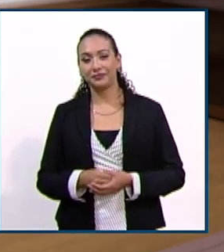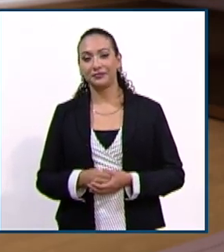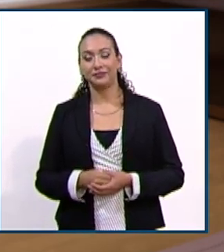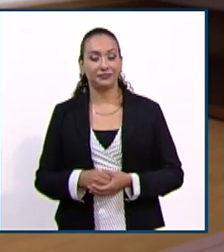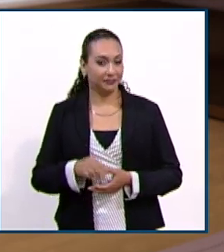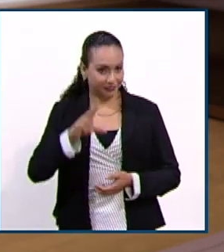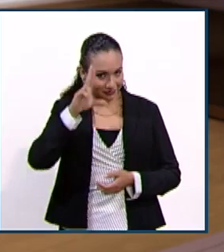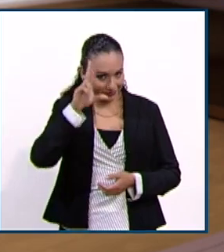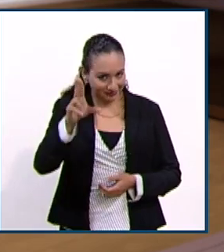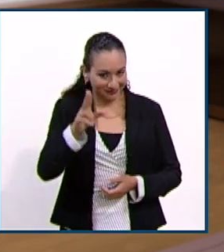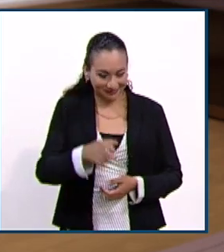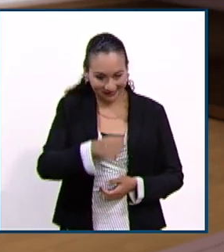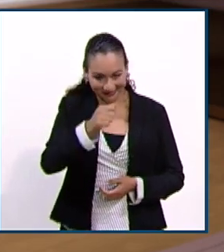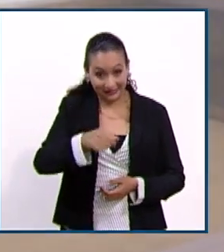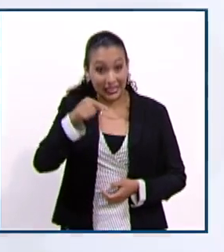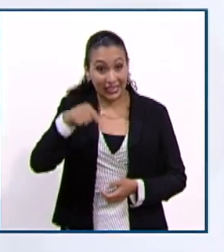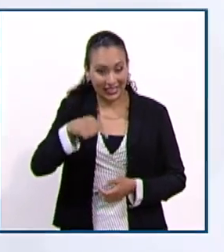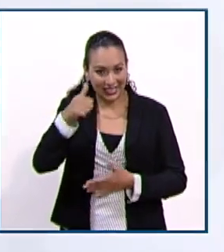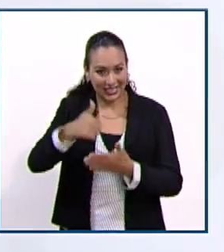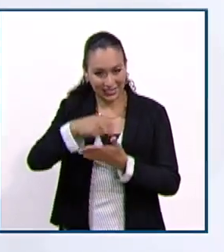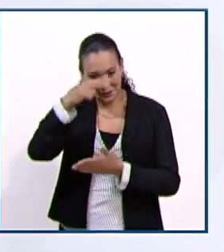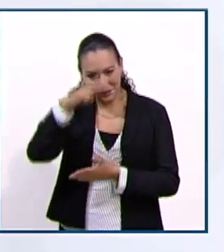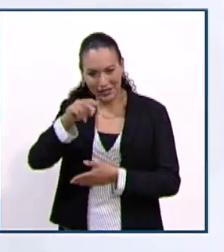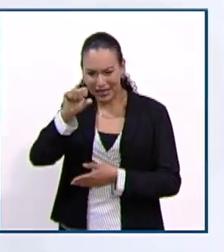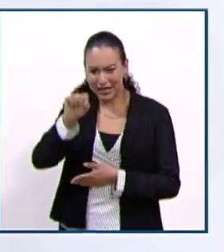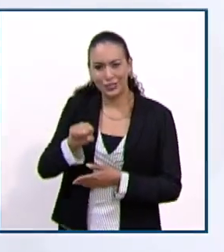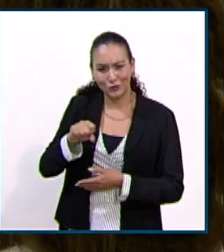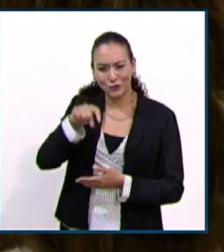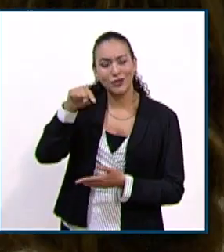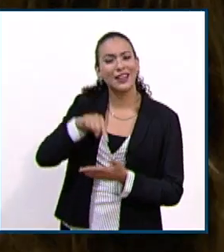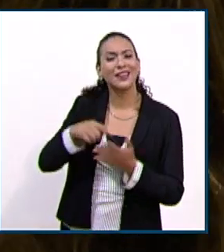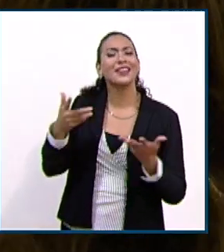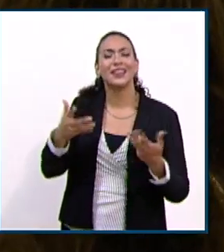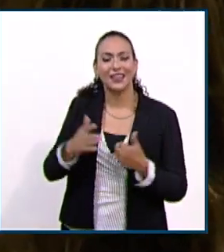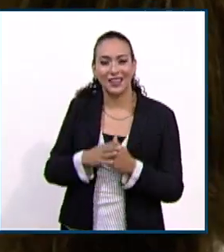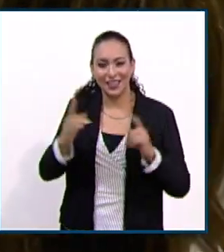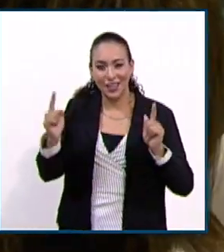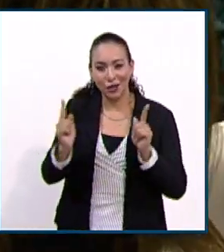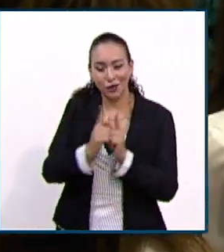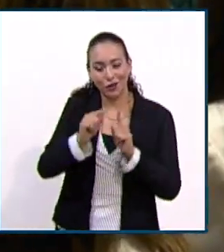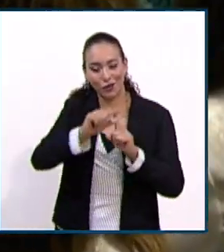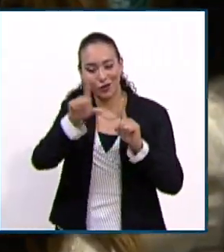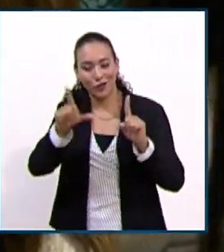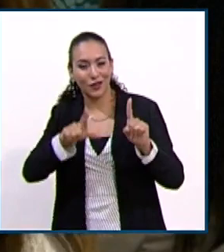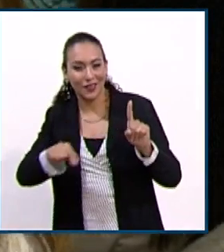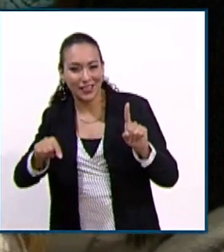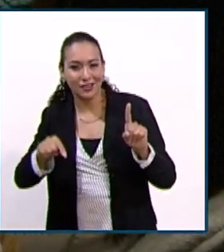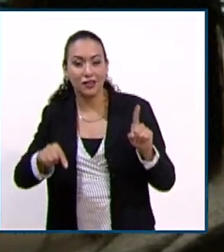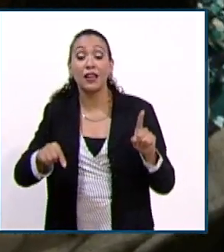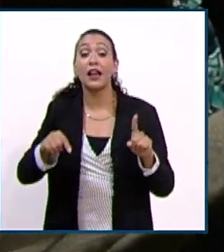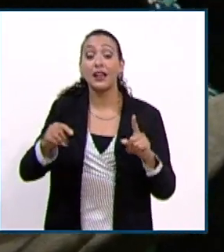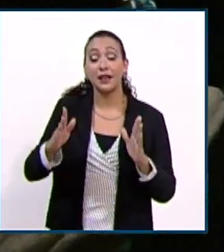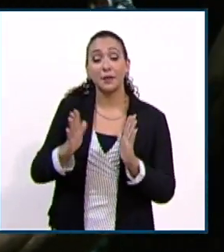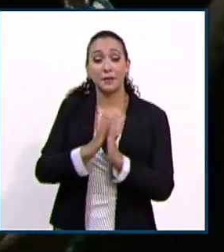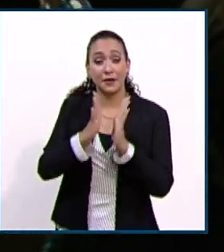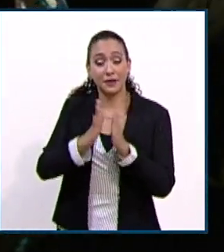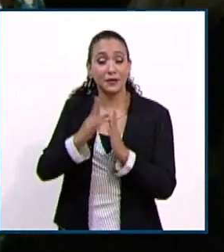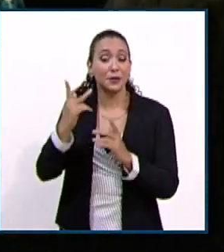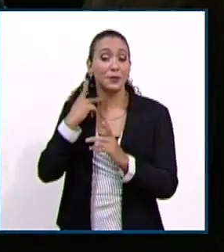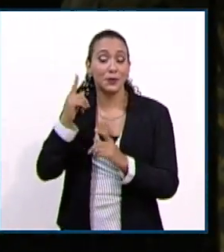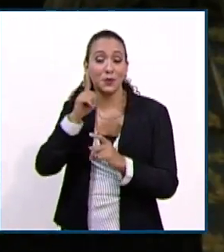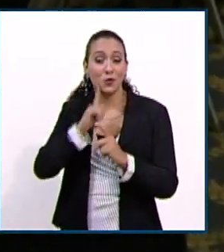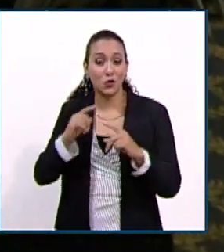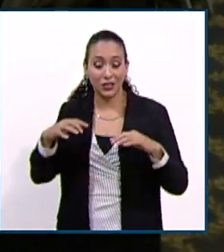Hola, ¿qué tal? Te saludo desde el sur de la Ciudad de México, donde se lleva a cabo el Encuentro Nacional de Observatorios de Participación Política de